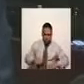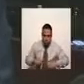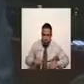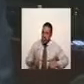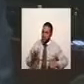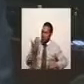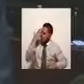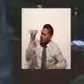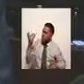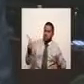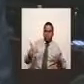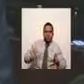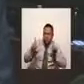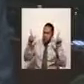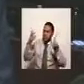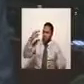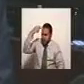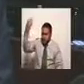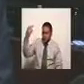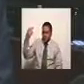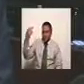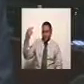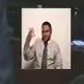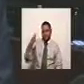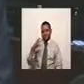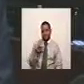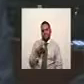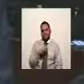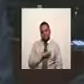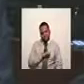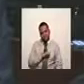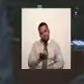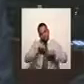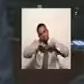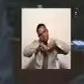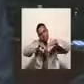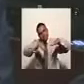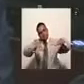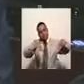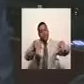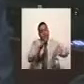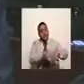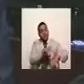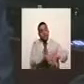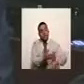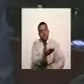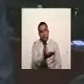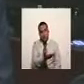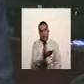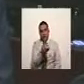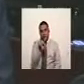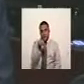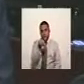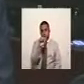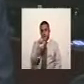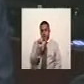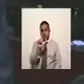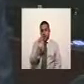mucha tristeza que queremos extenderla a nuestra compañera, la senadora Paloma